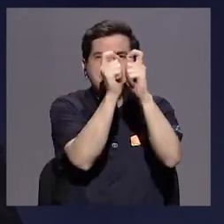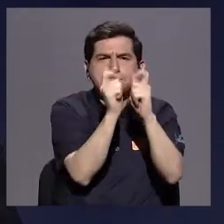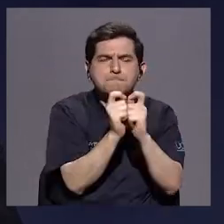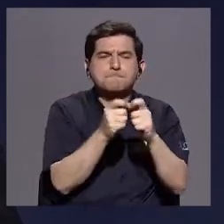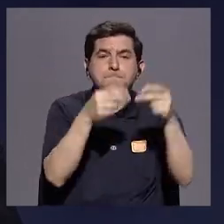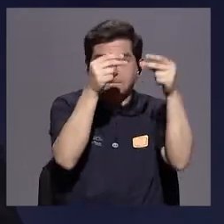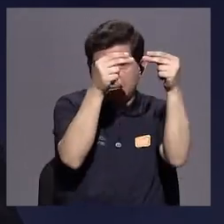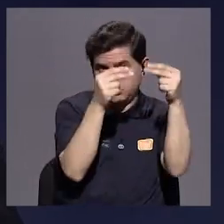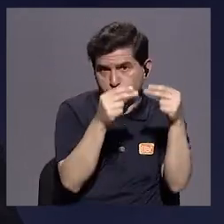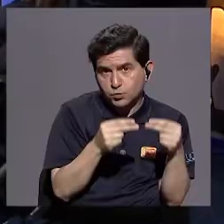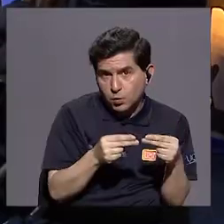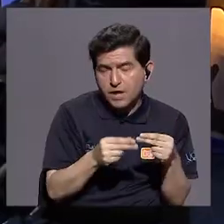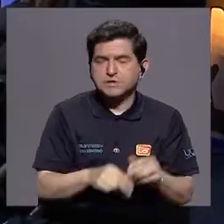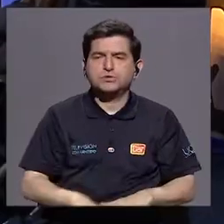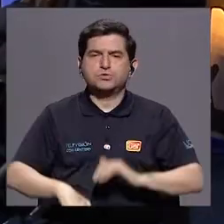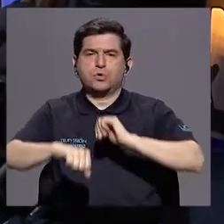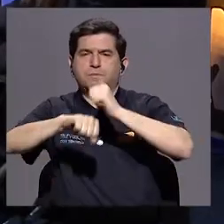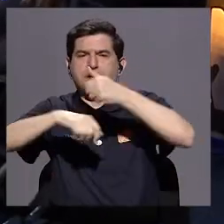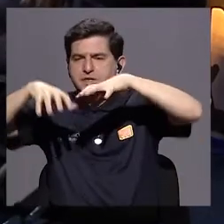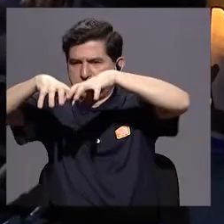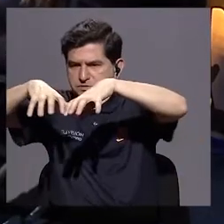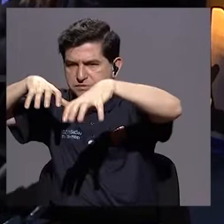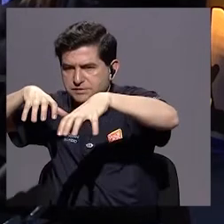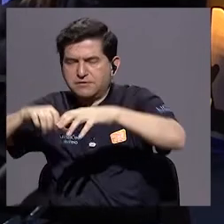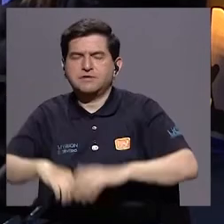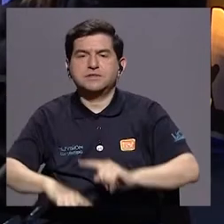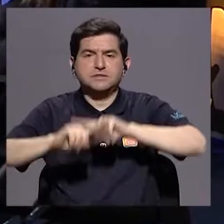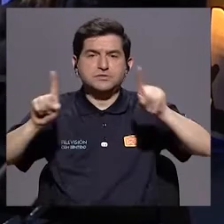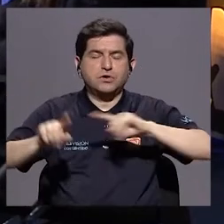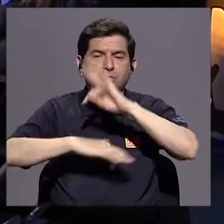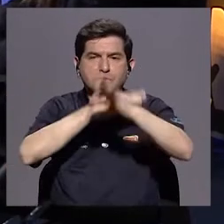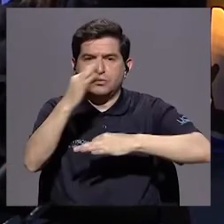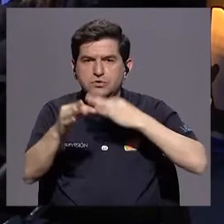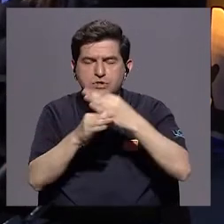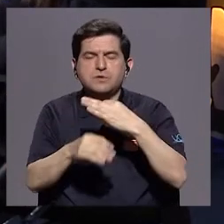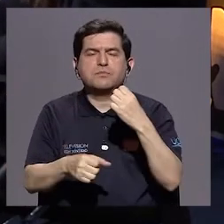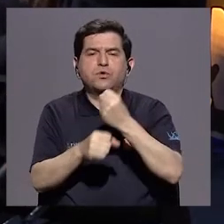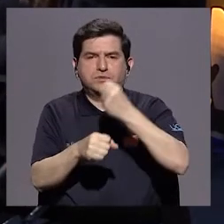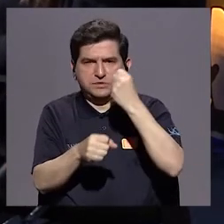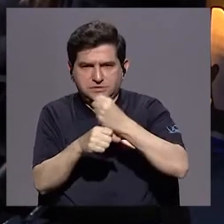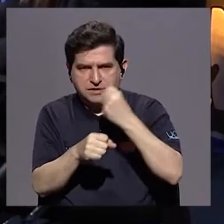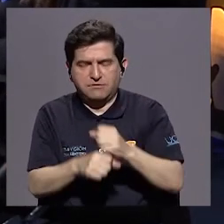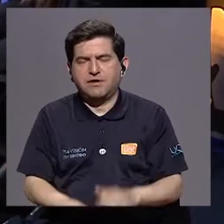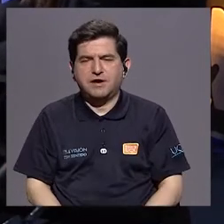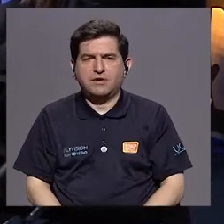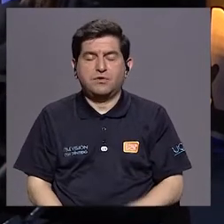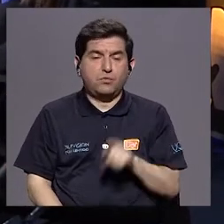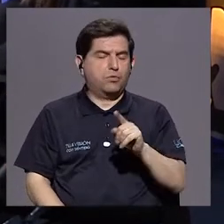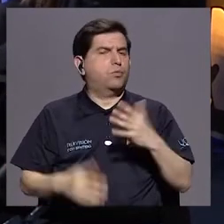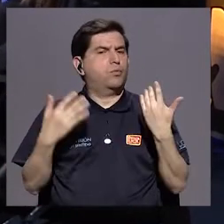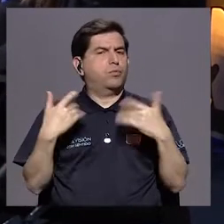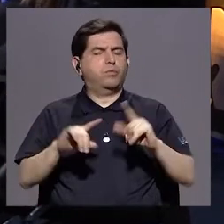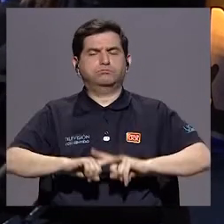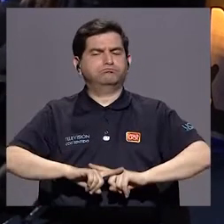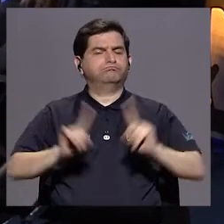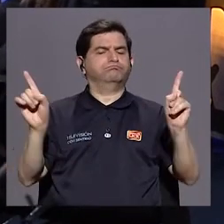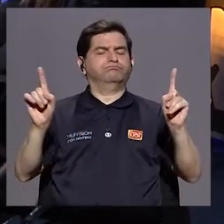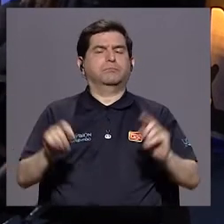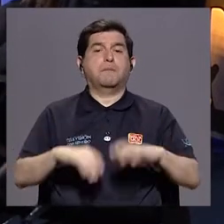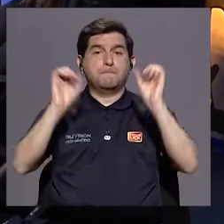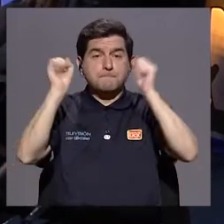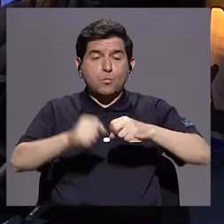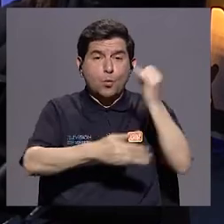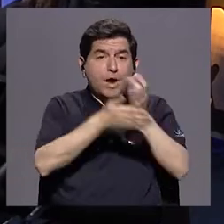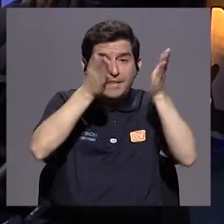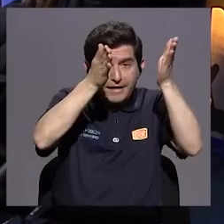presupuesto de instalación y todo este tipo de trabajos son sumamente diferentes en el sentido de que pueden